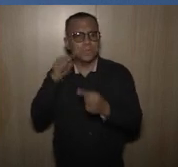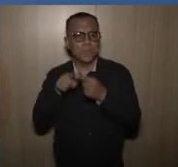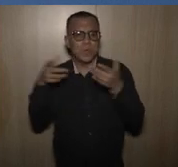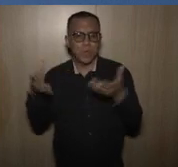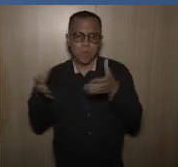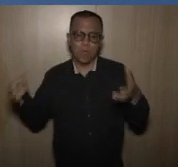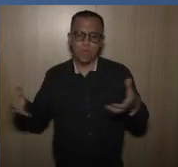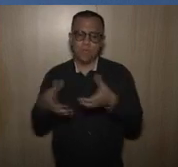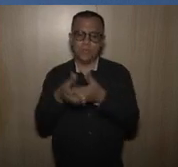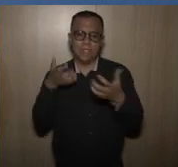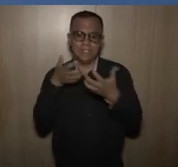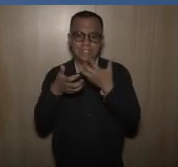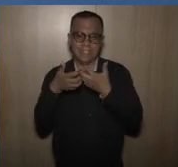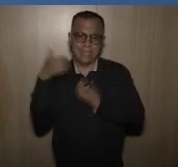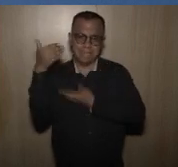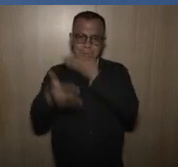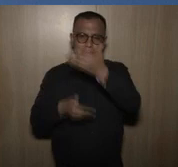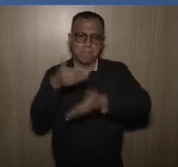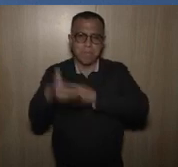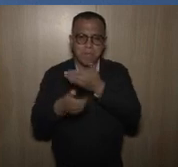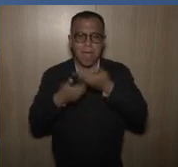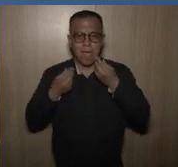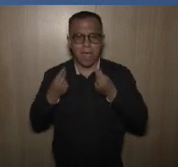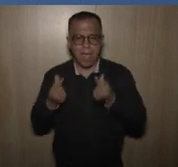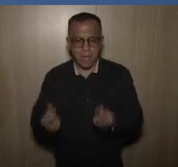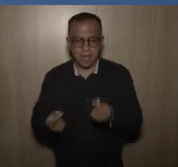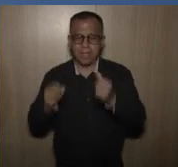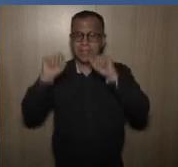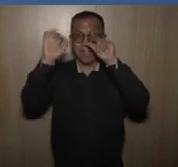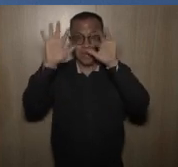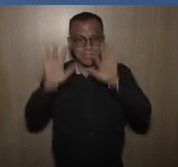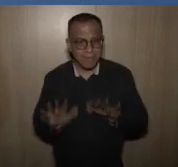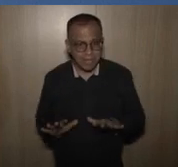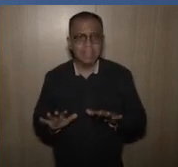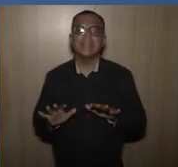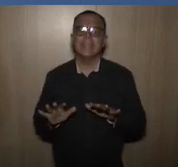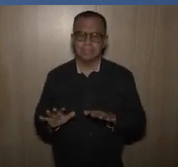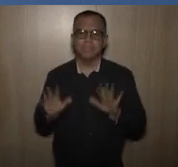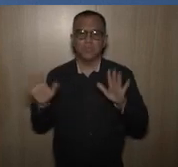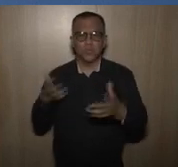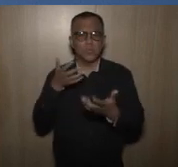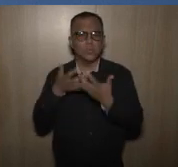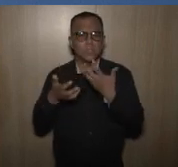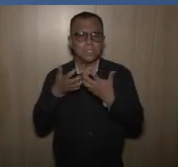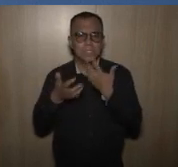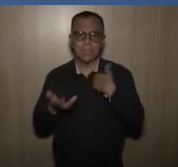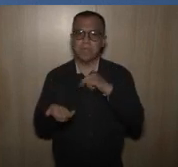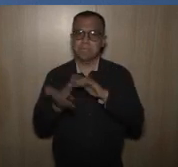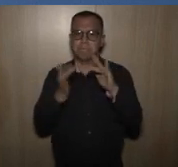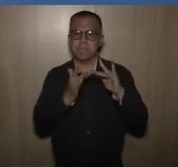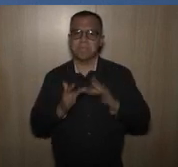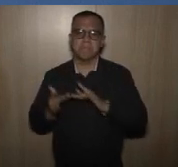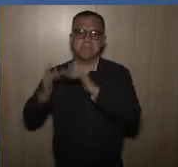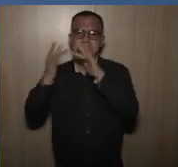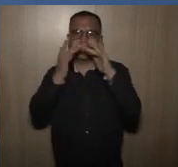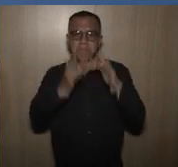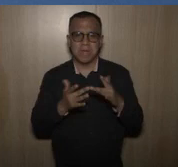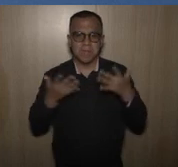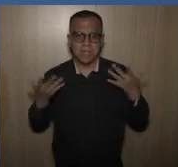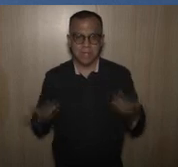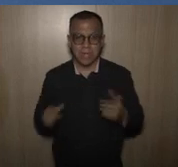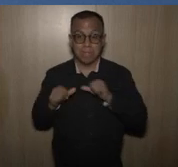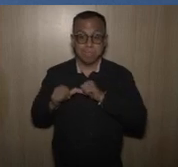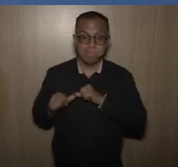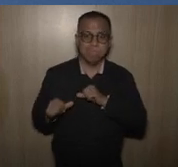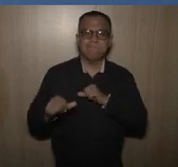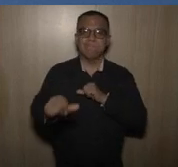un sistema ágil, en un sistema transparente, en un sistema que permita la interacción permanente,